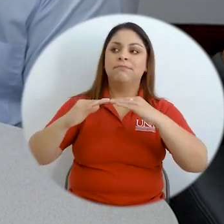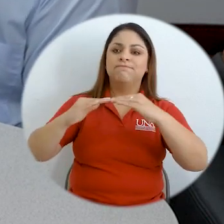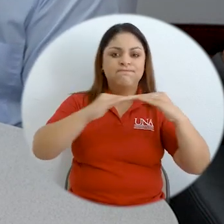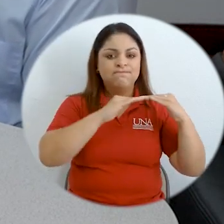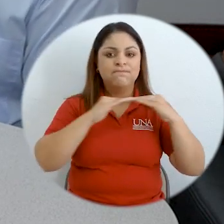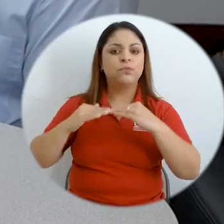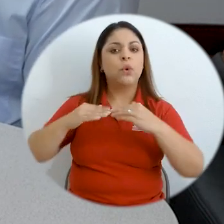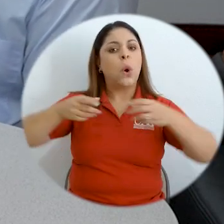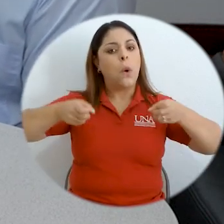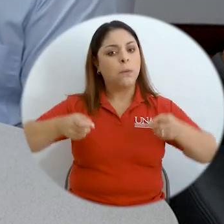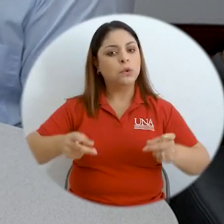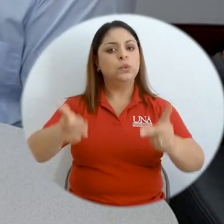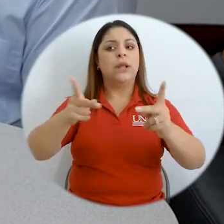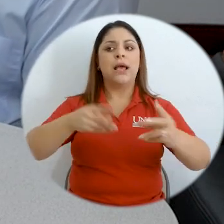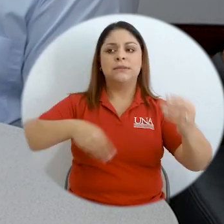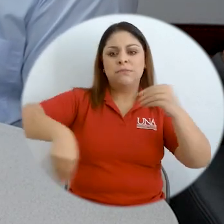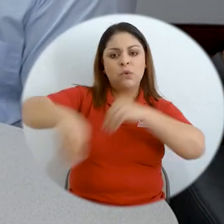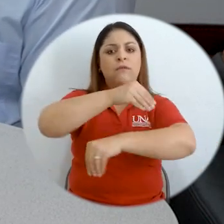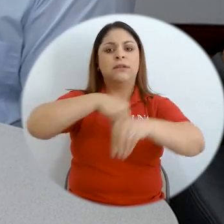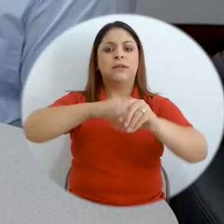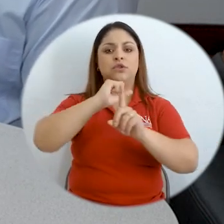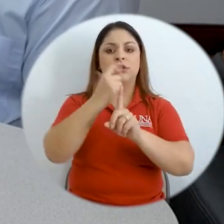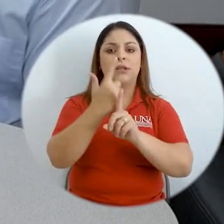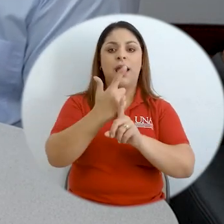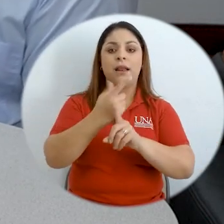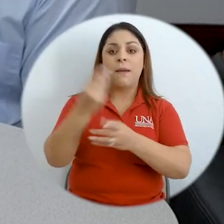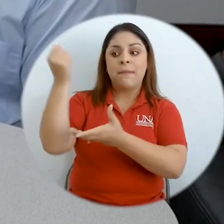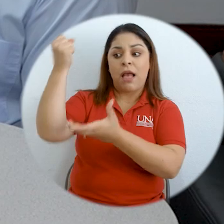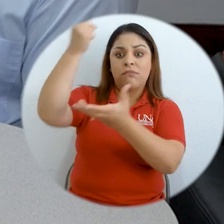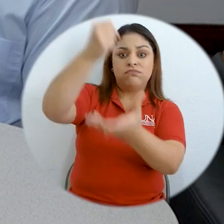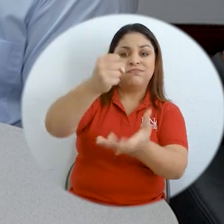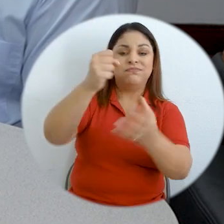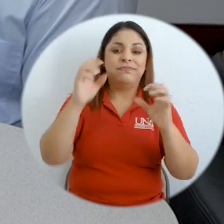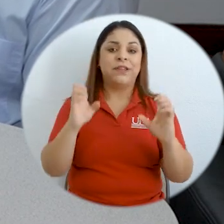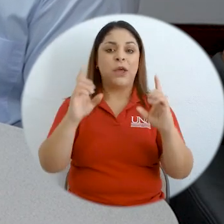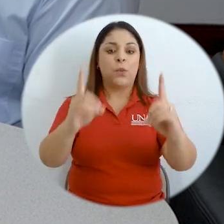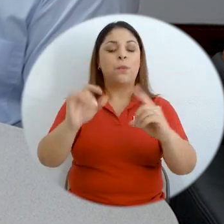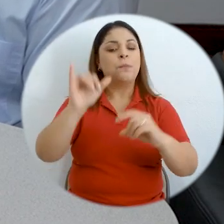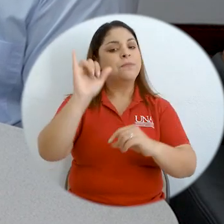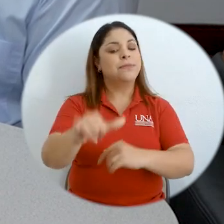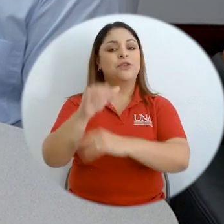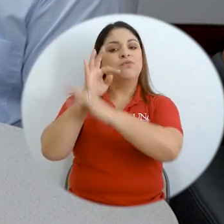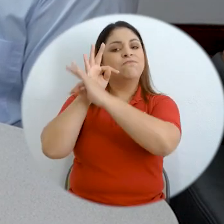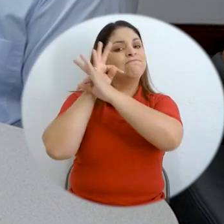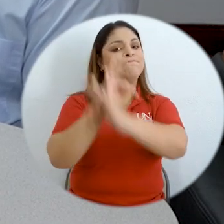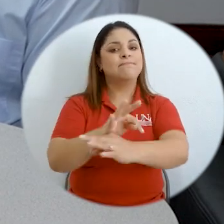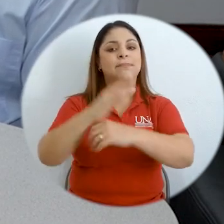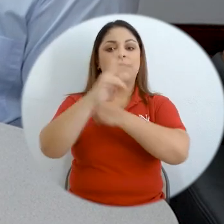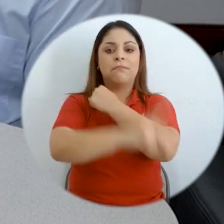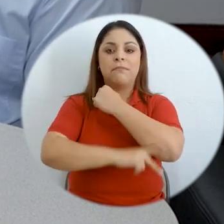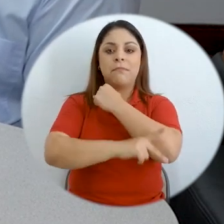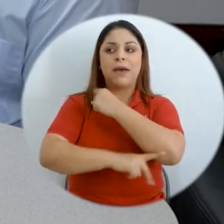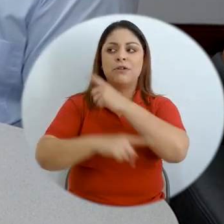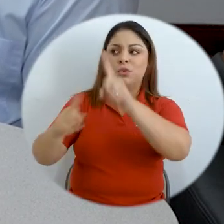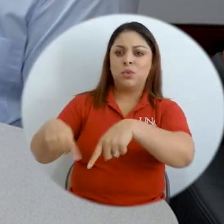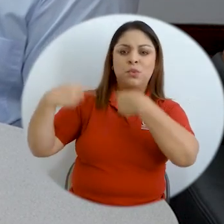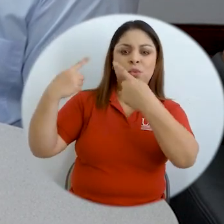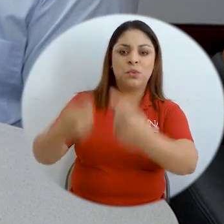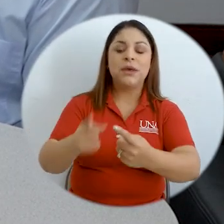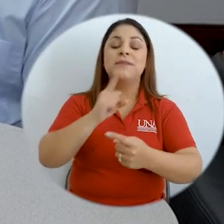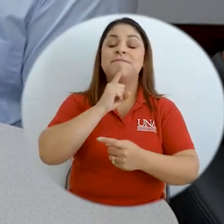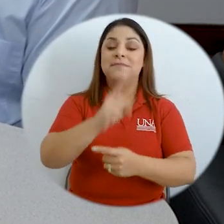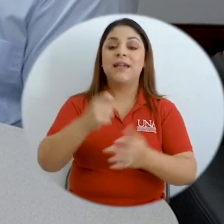mayores oportunidades, con mayor movilidad social, y que invertir en educación es una tradición que este país ha venido haciendo y